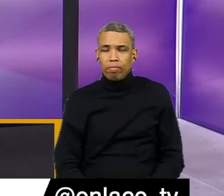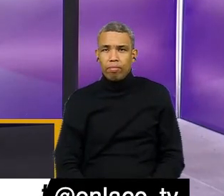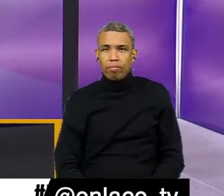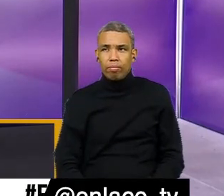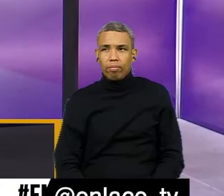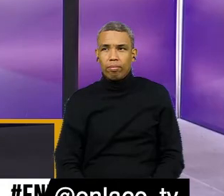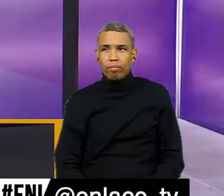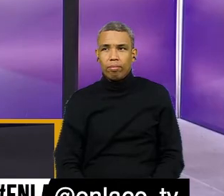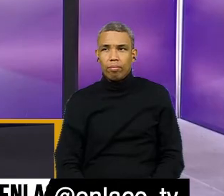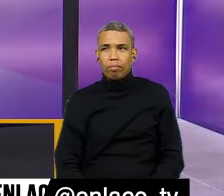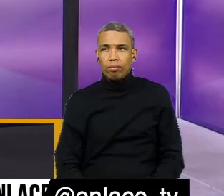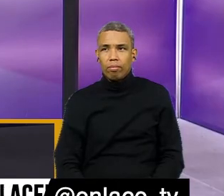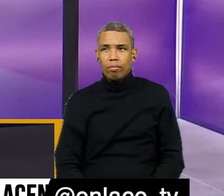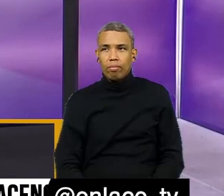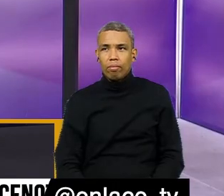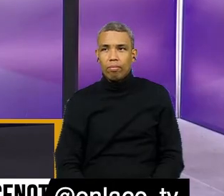problemática?